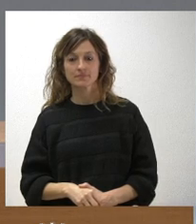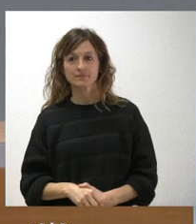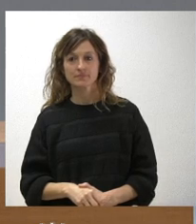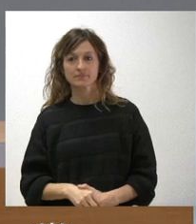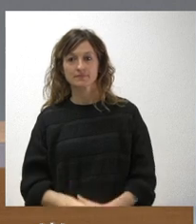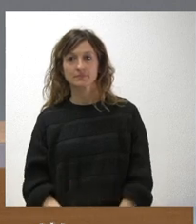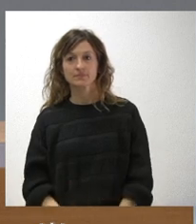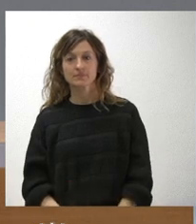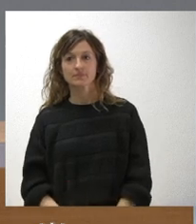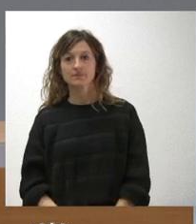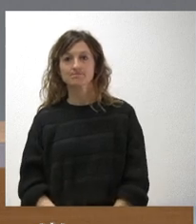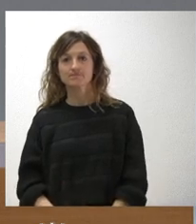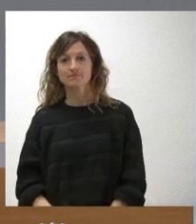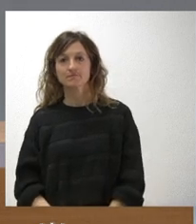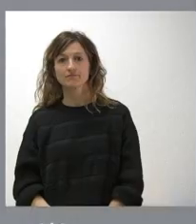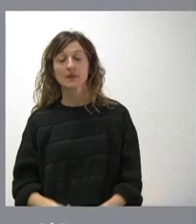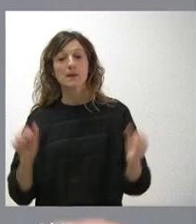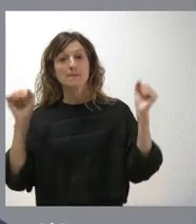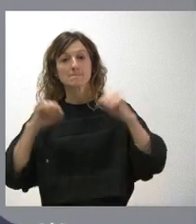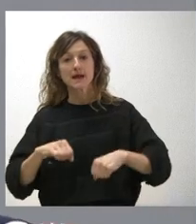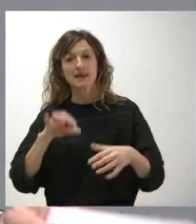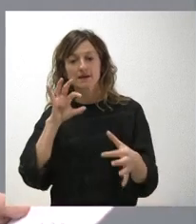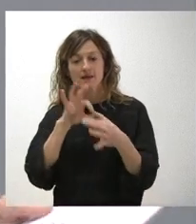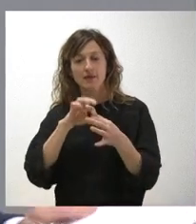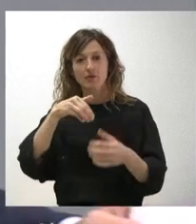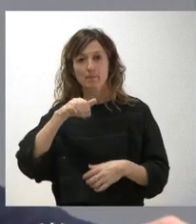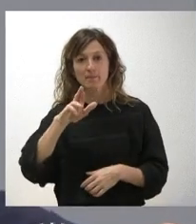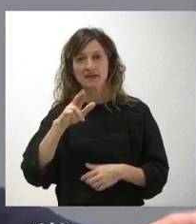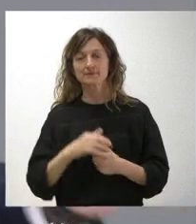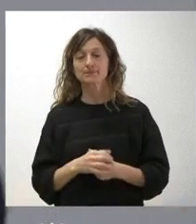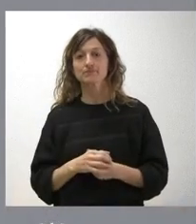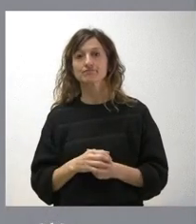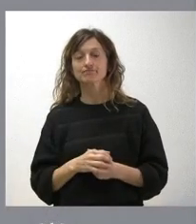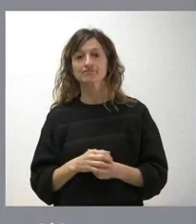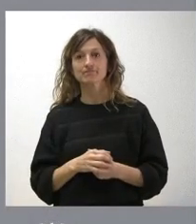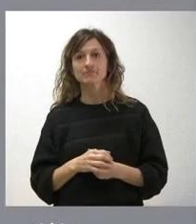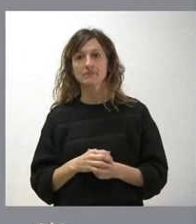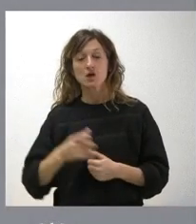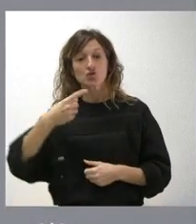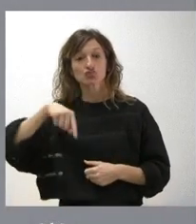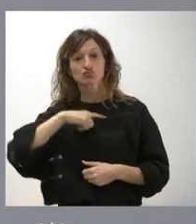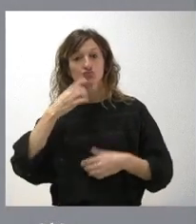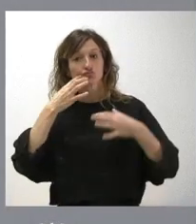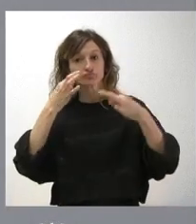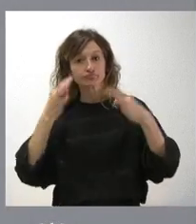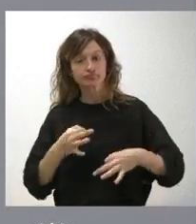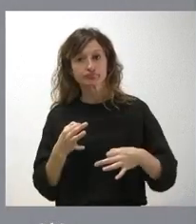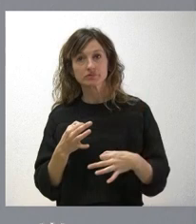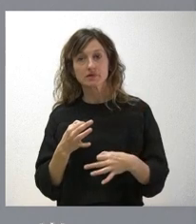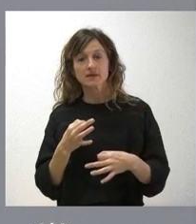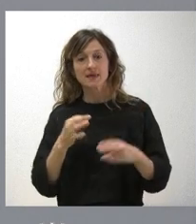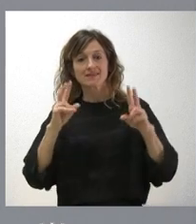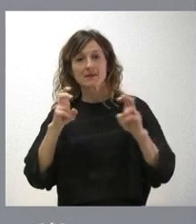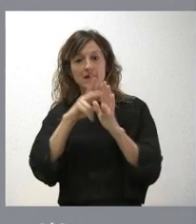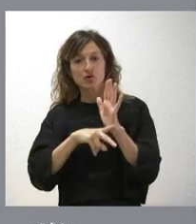ideas vale en relación con los primero nuestro convencimiento es que actuamos conforme a